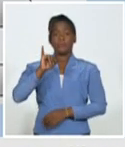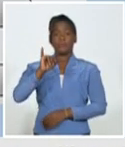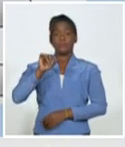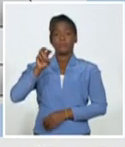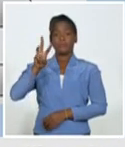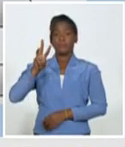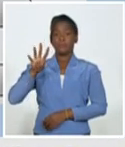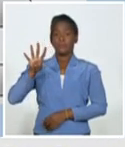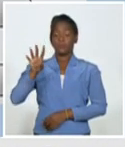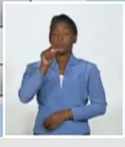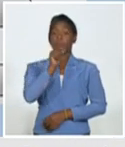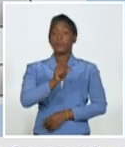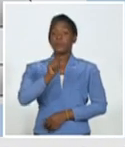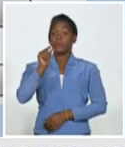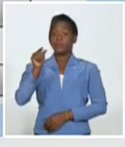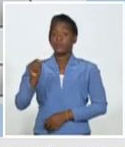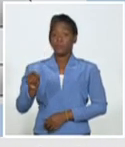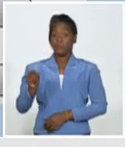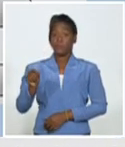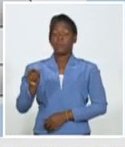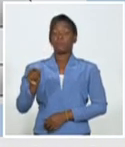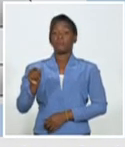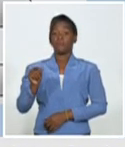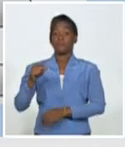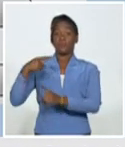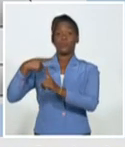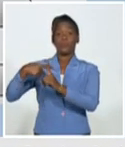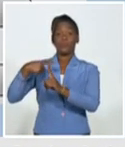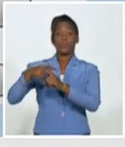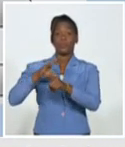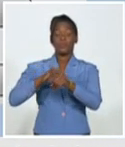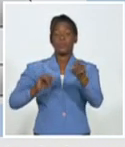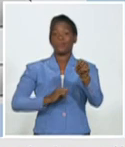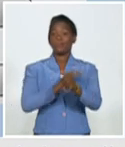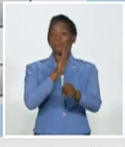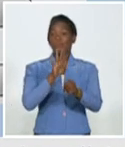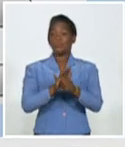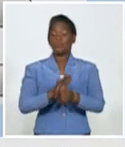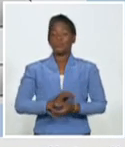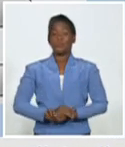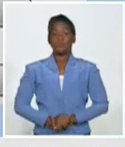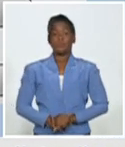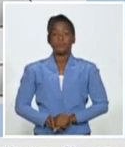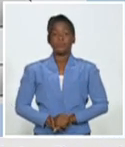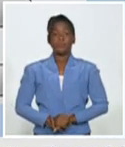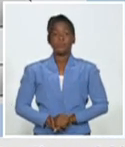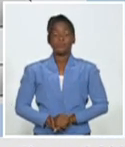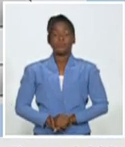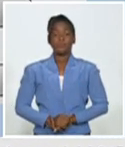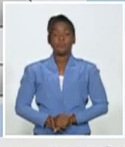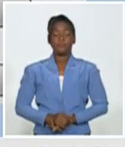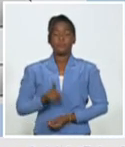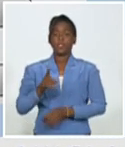70.634 personas con COVID-19. Estamos hablando del